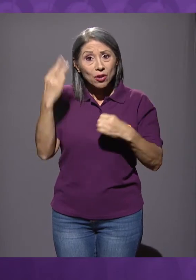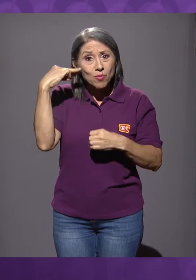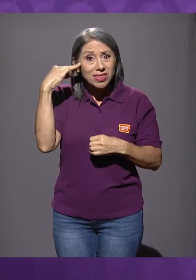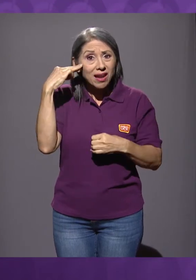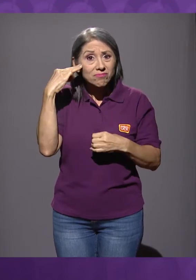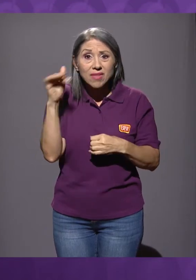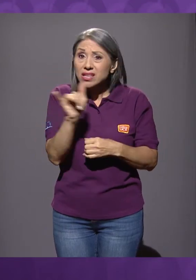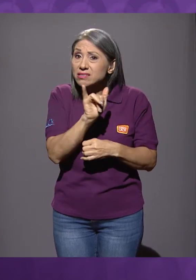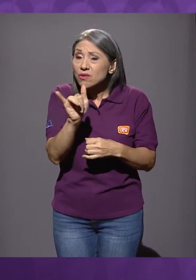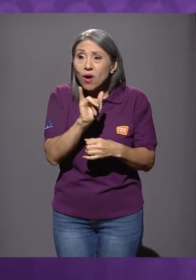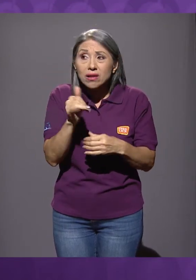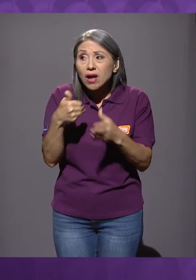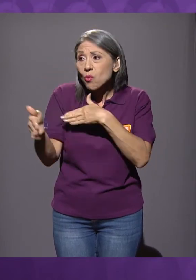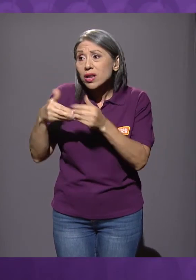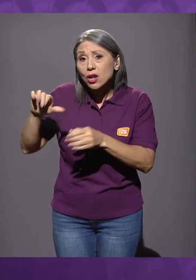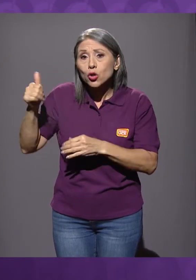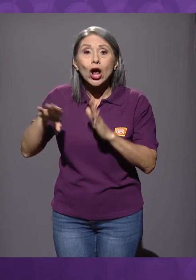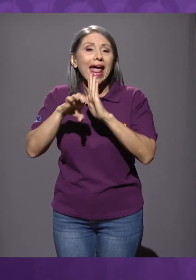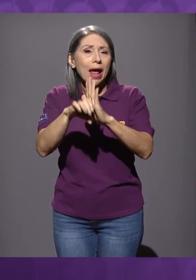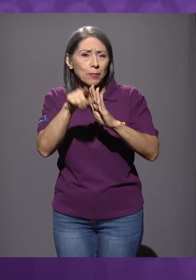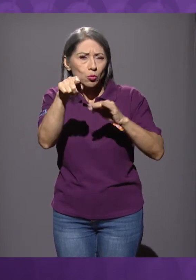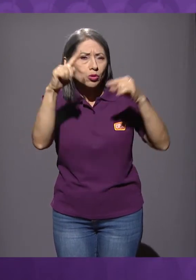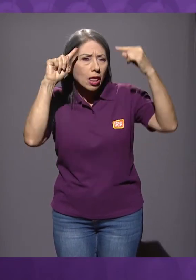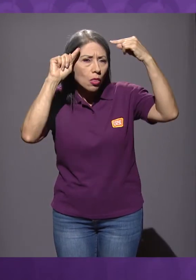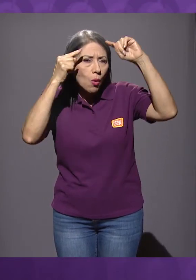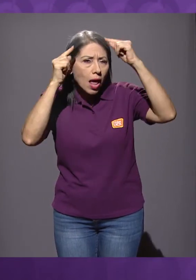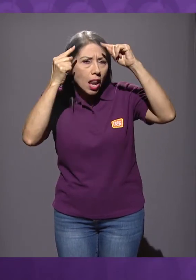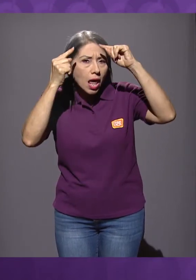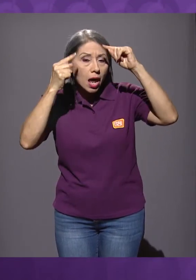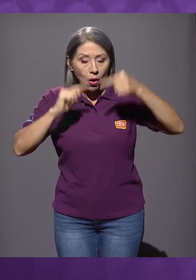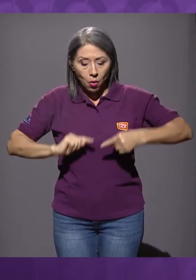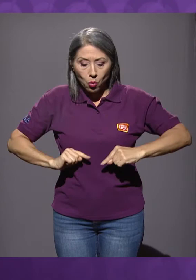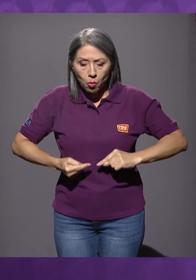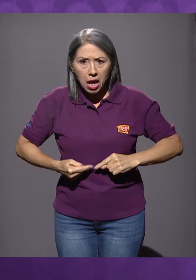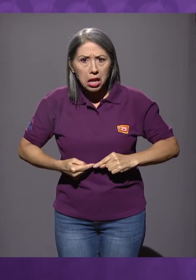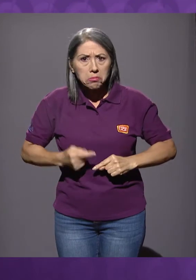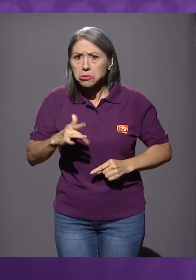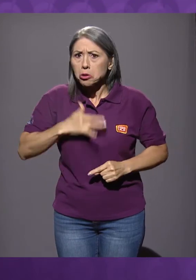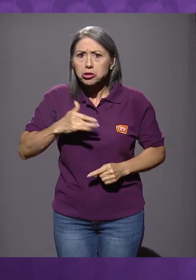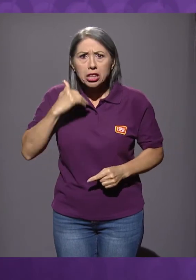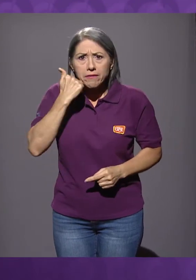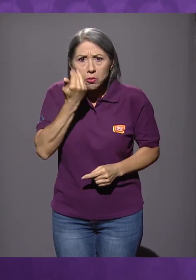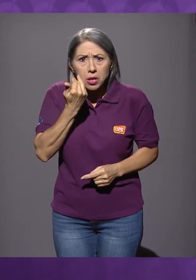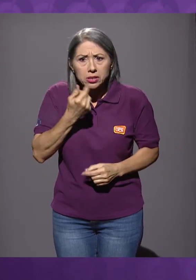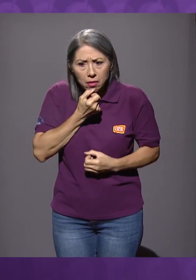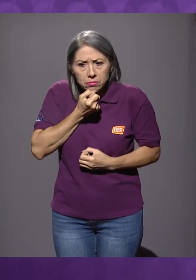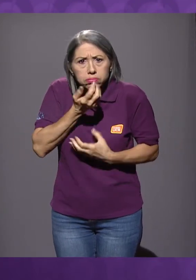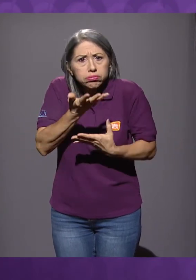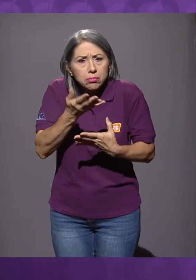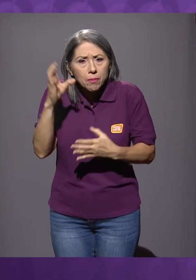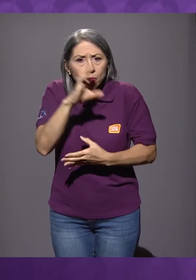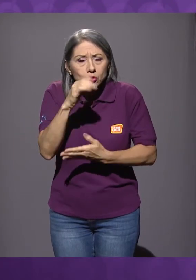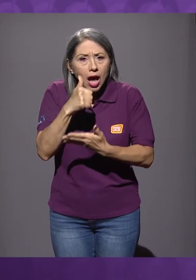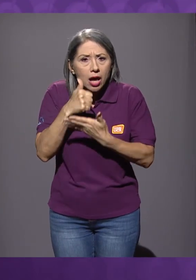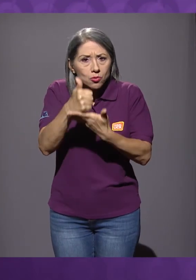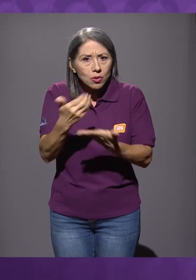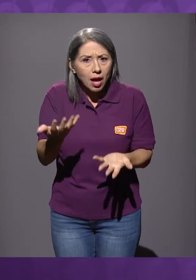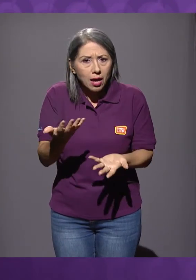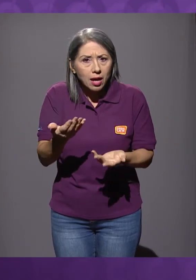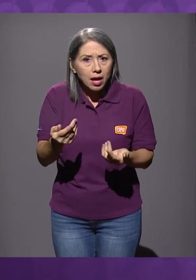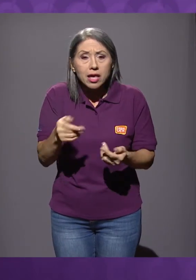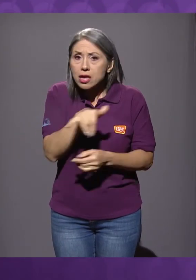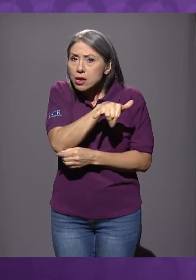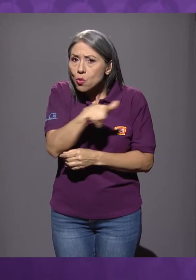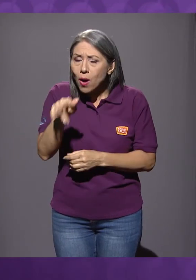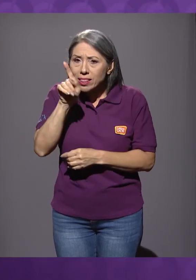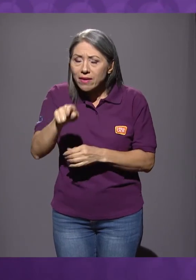cualquier otro. Yo creo que si a uno le duele la cabeza, le duele el estómago, uno no debería sentir vergüenza y debería buscar ayuda, y así debe ser también con la salud